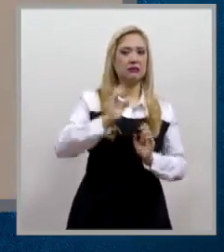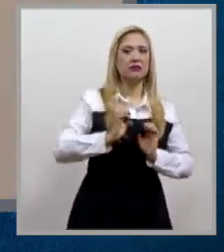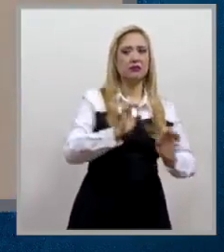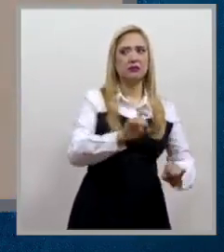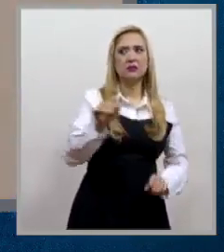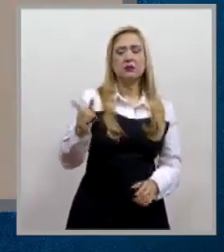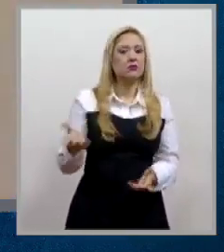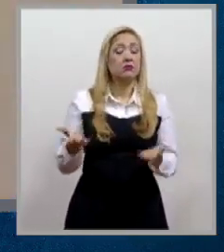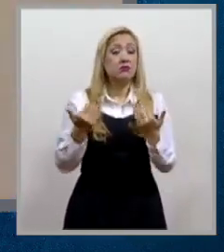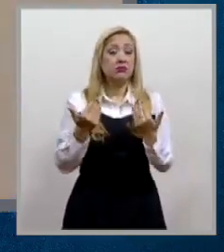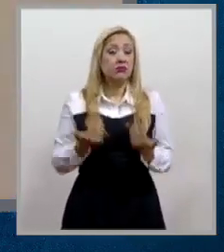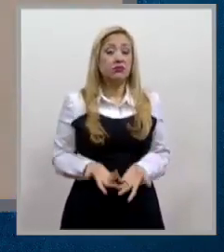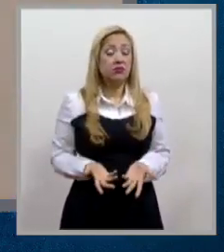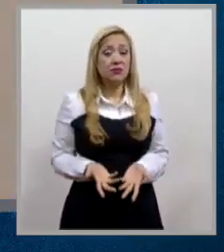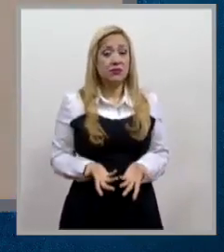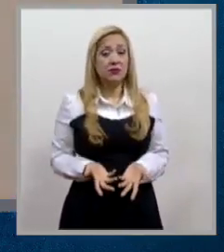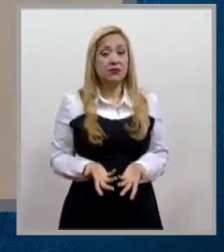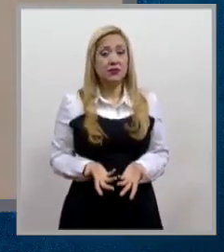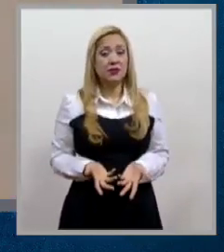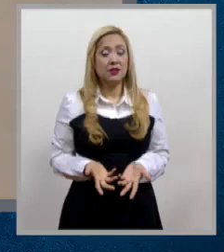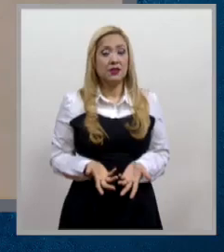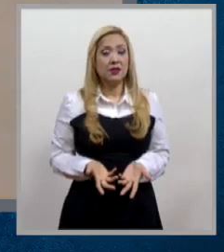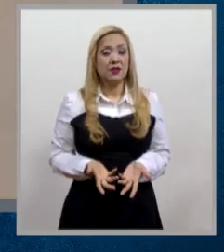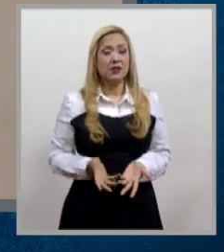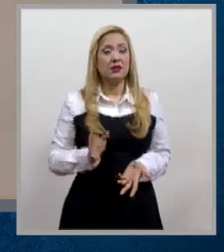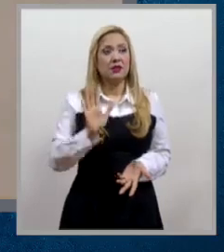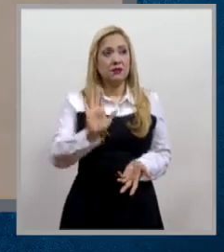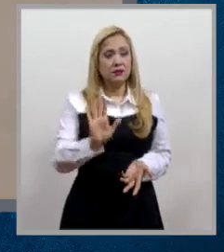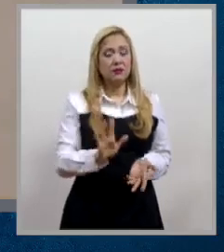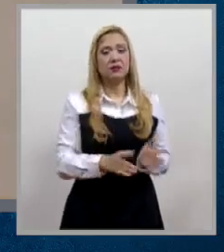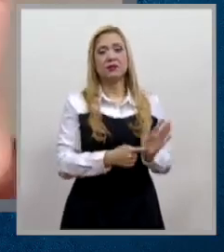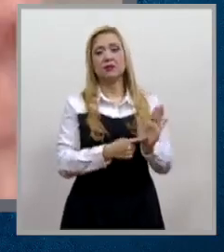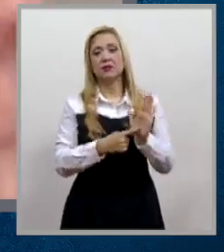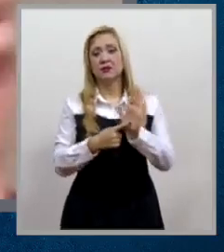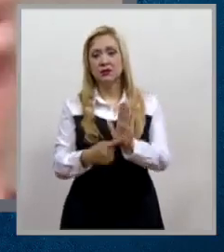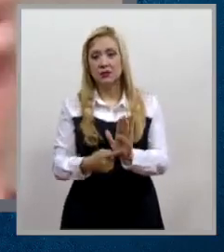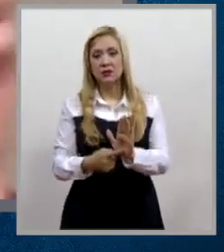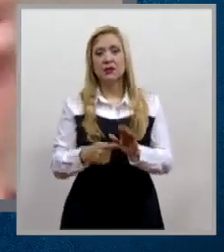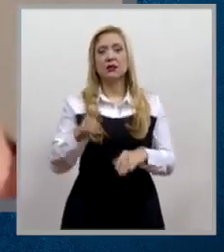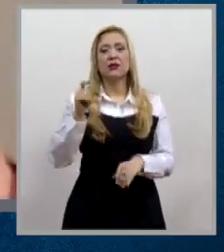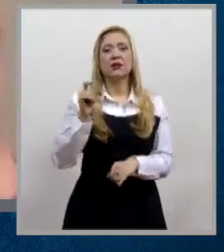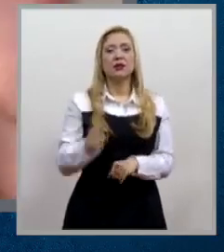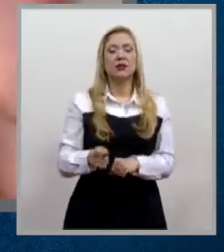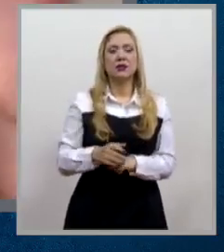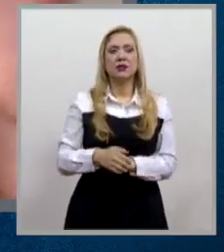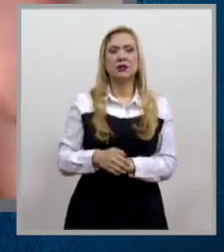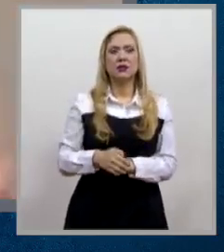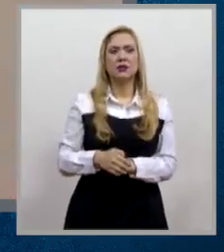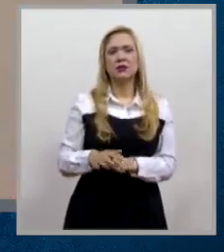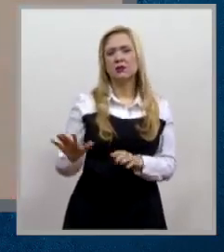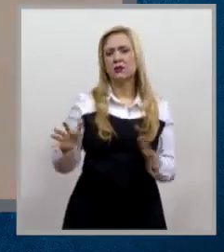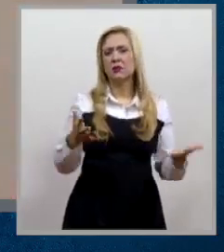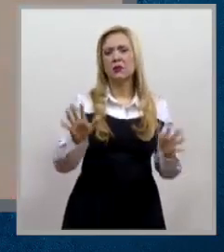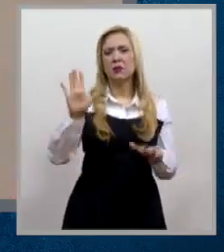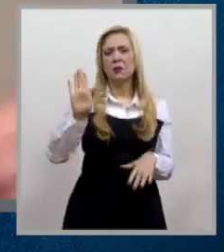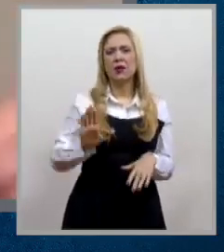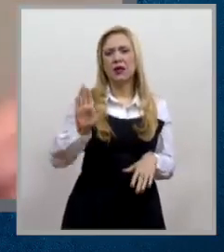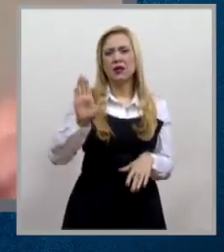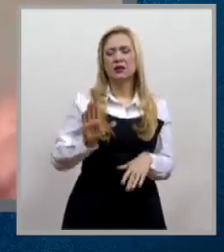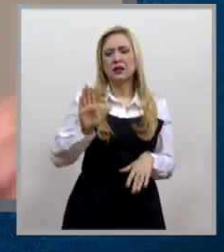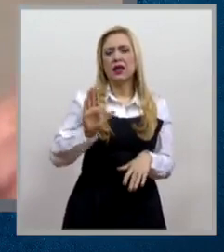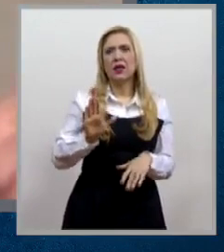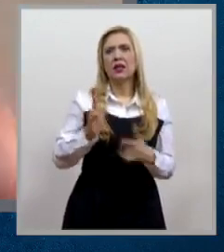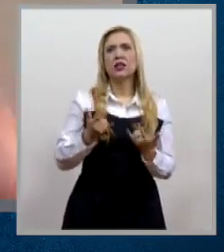a tener que evidenciar patrones específicos diciendo como casi como si fueran la